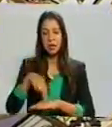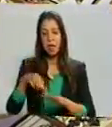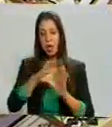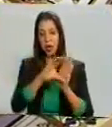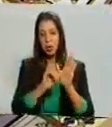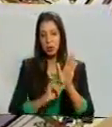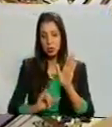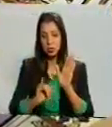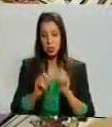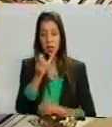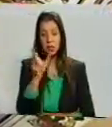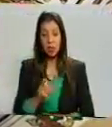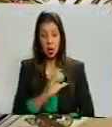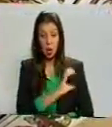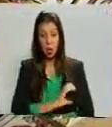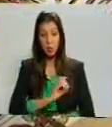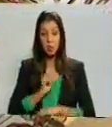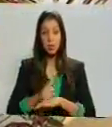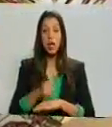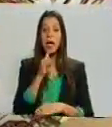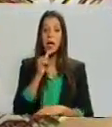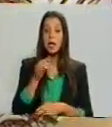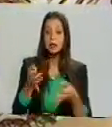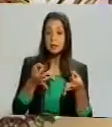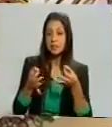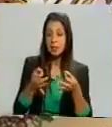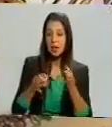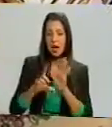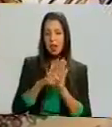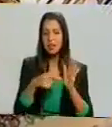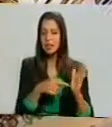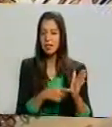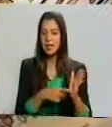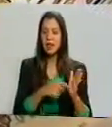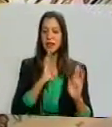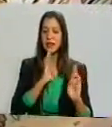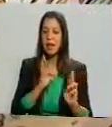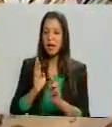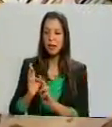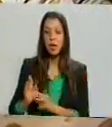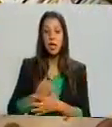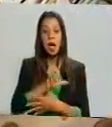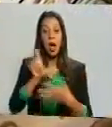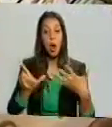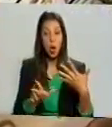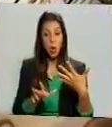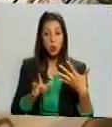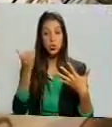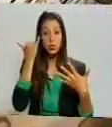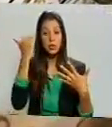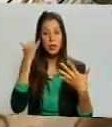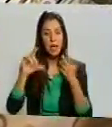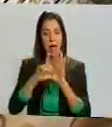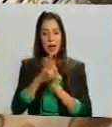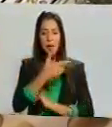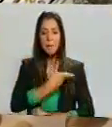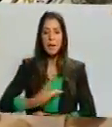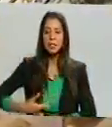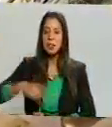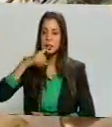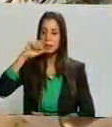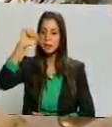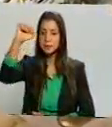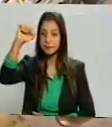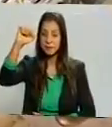Constituyente, Eduardo Piñate, manifestó que con esta ley se da respuesta a las 8 propuestas realizadas por el presidente de